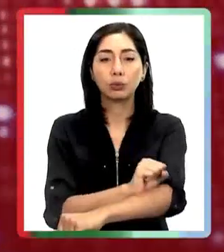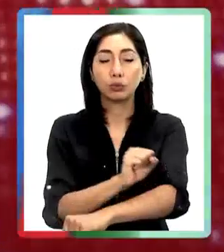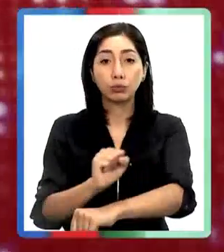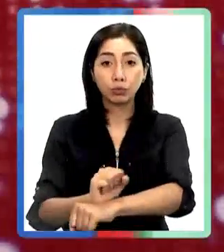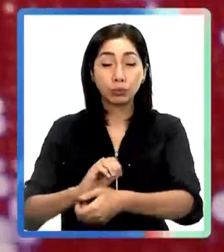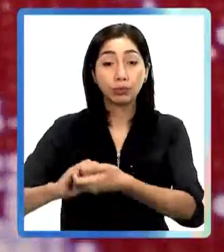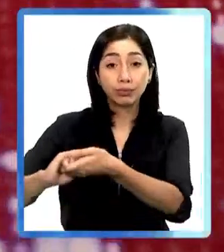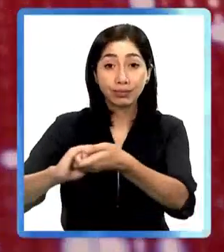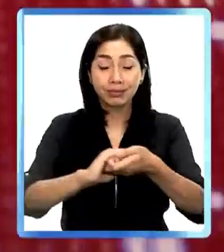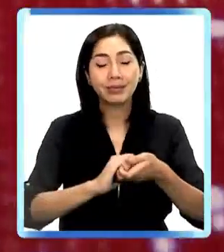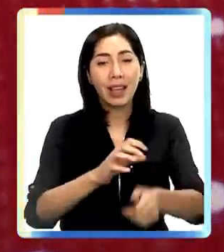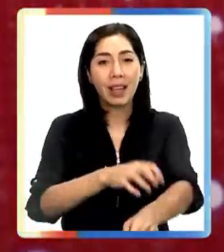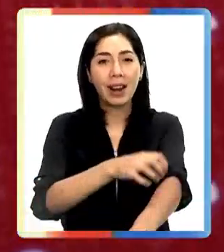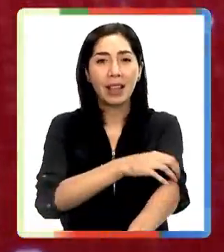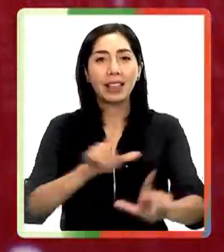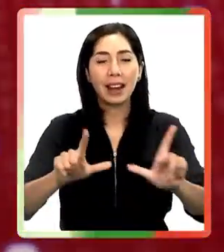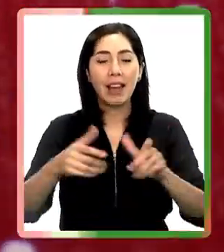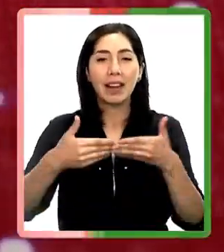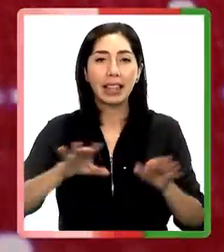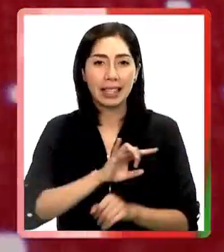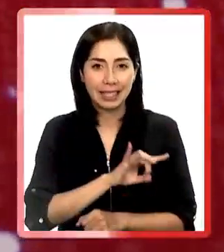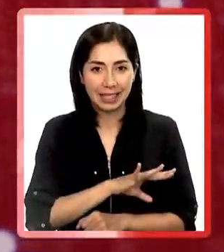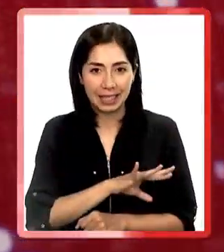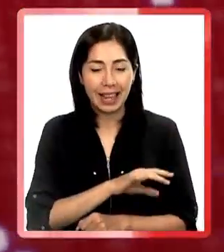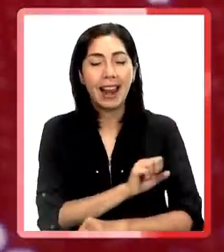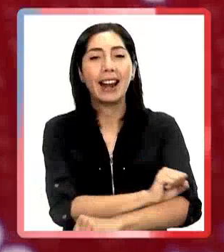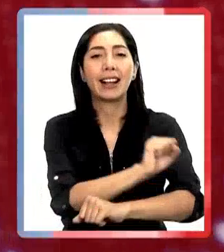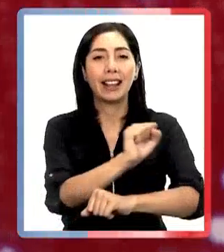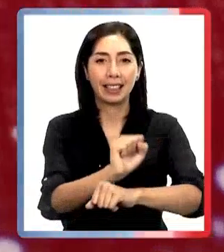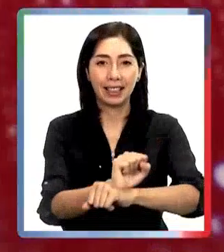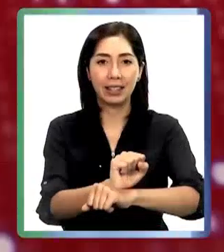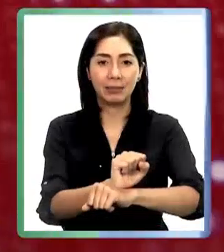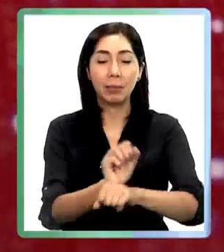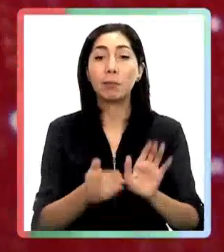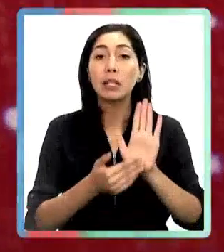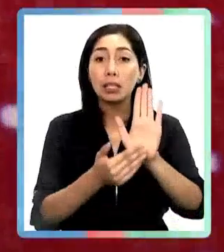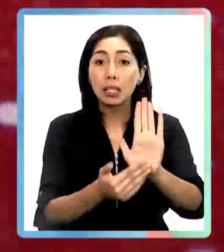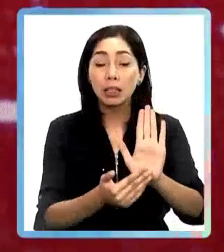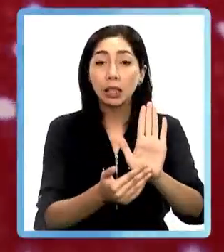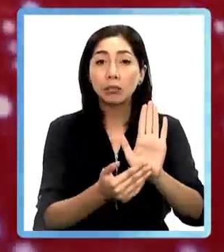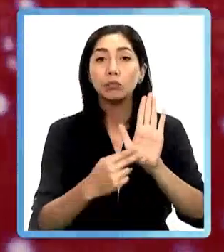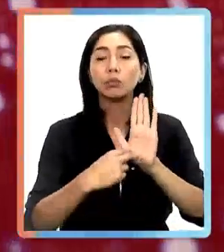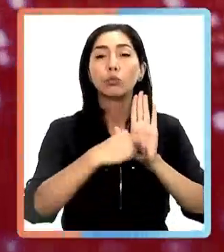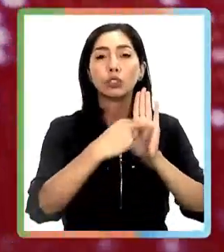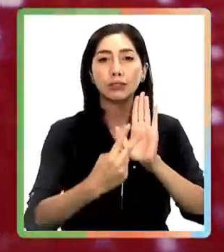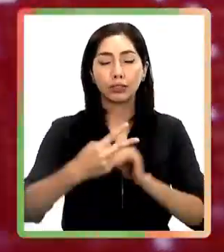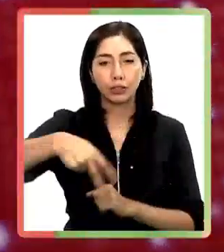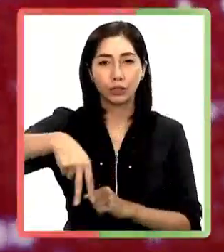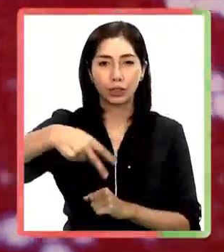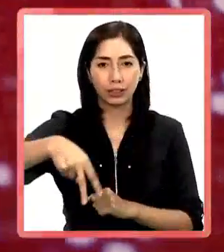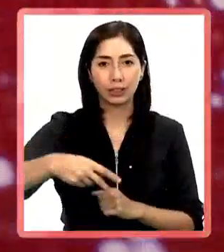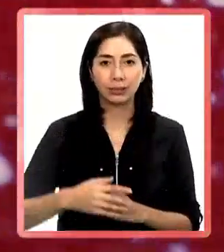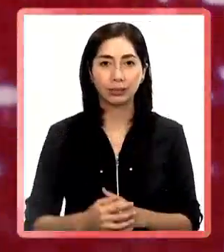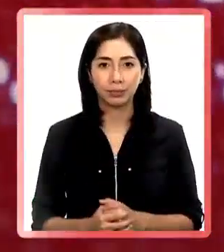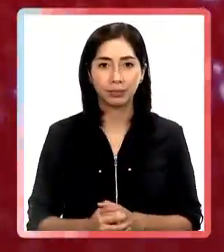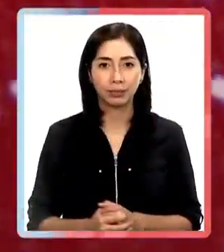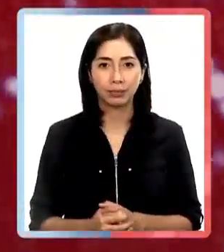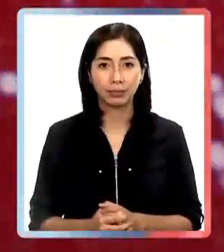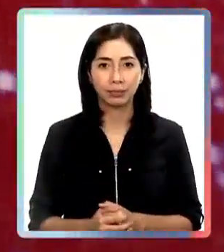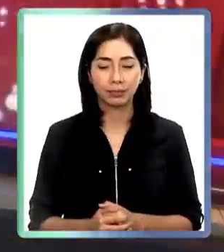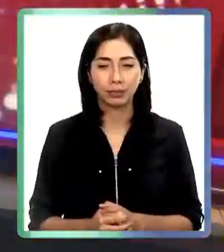Asociación Regional de Canales de Televisión de Señal Abierta de Chile, Arcatel, presenta Portavoz